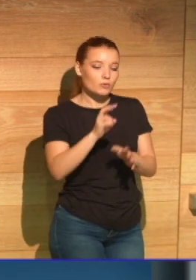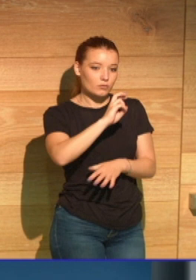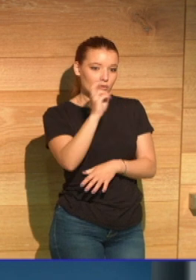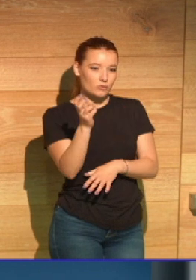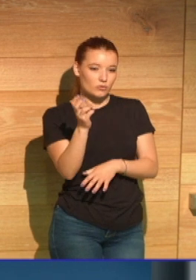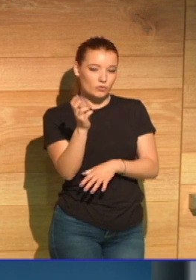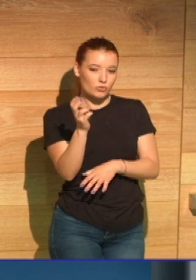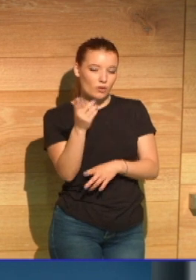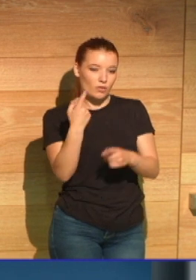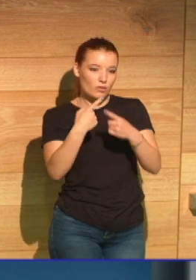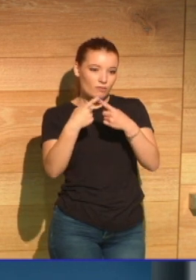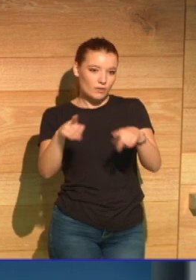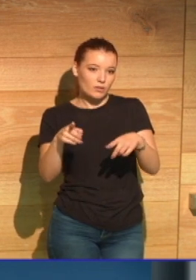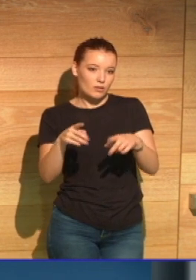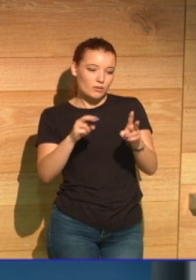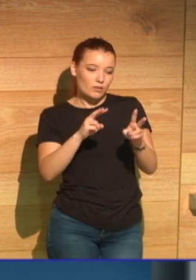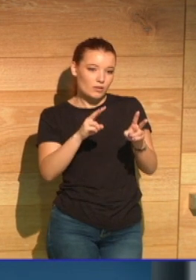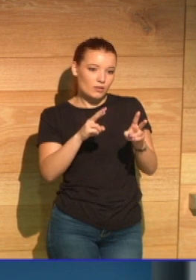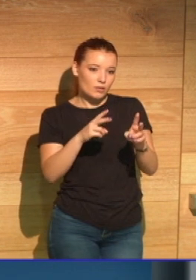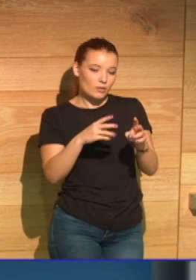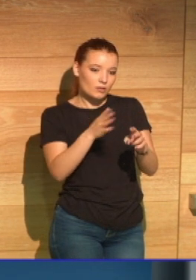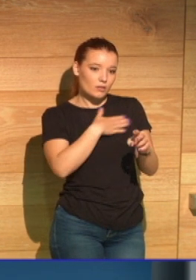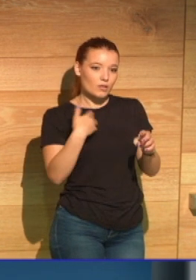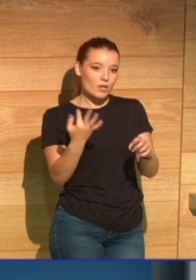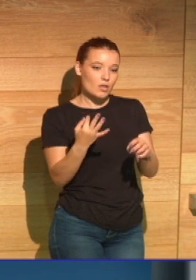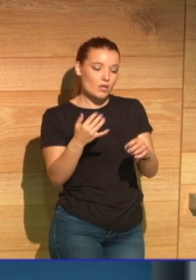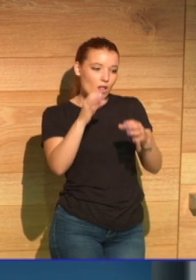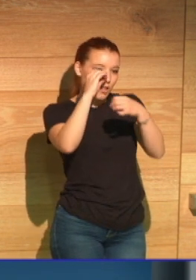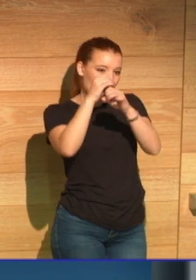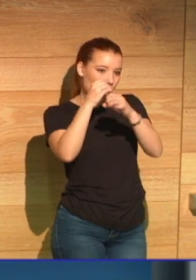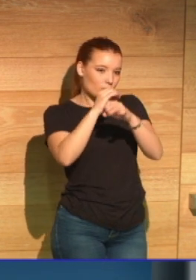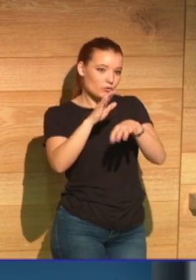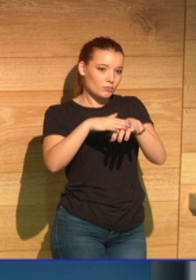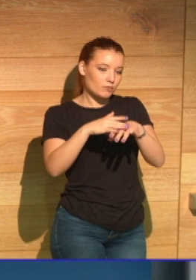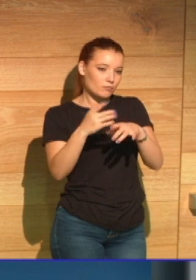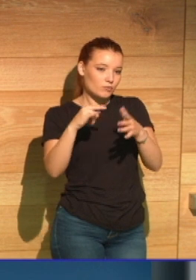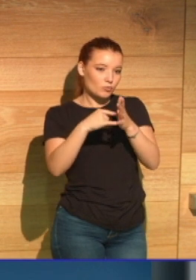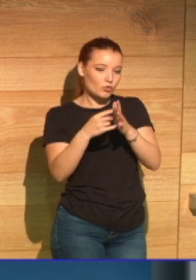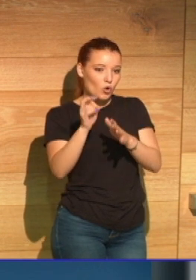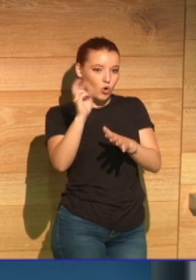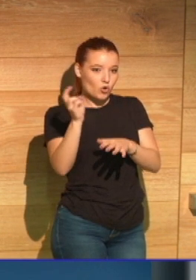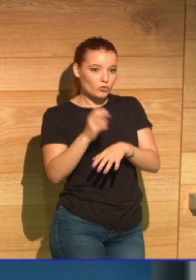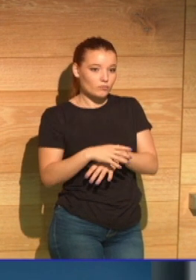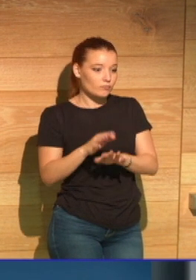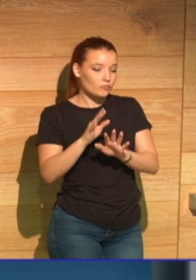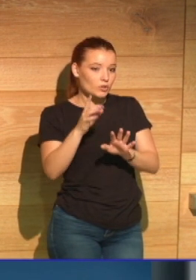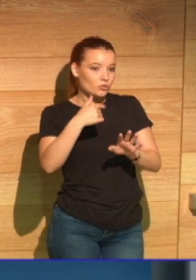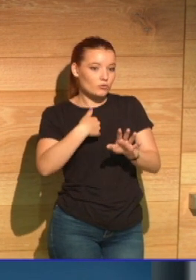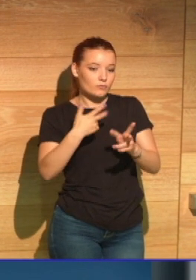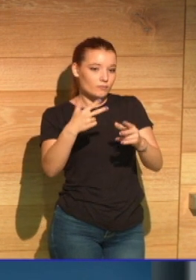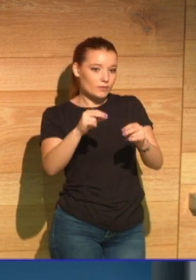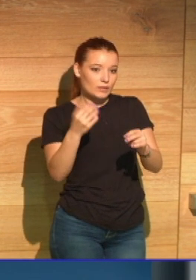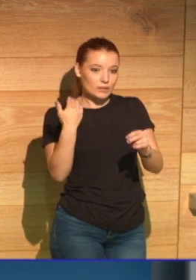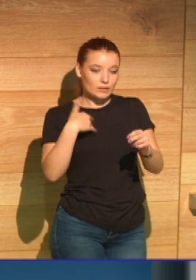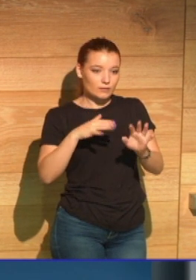inédito, busca ser un laboratorio de investigación para el futuro también en proyectos museales. Y con eso cierro el diálogo